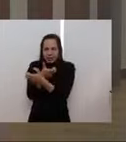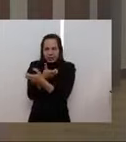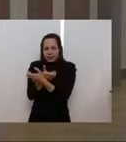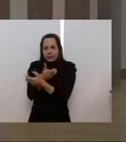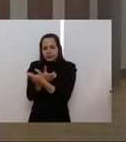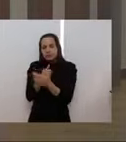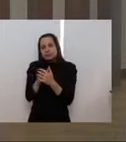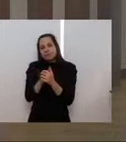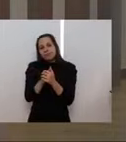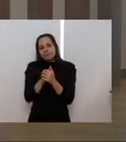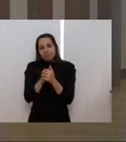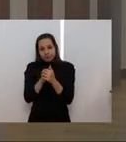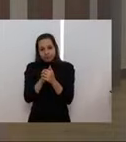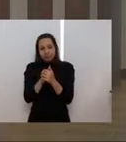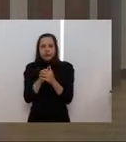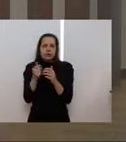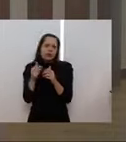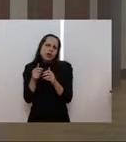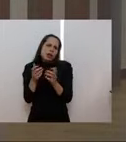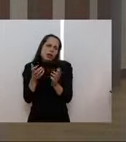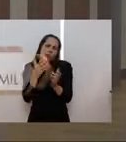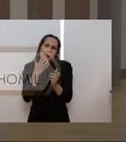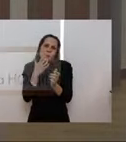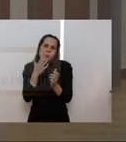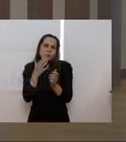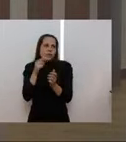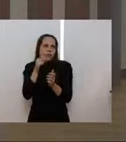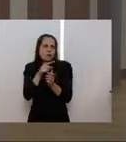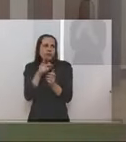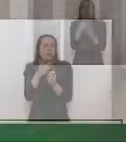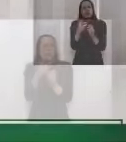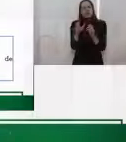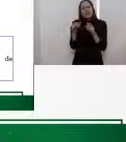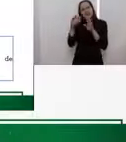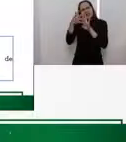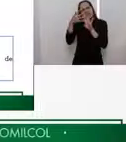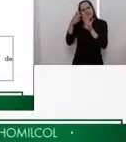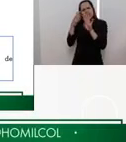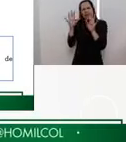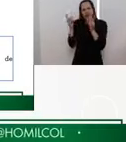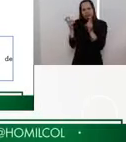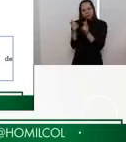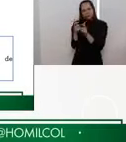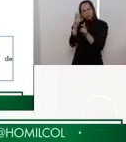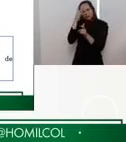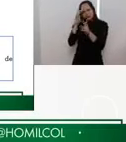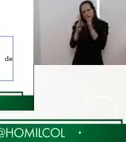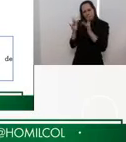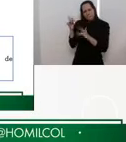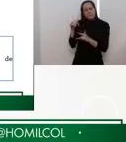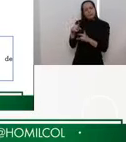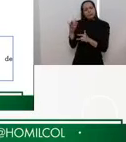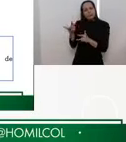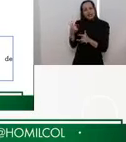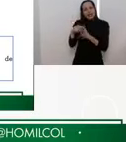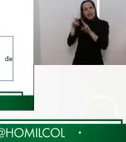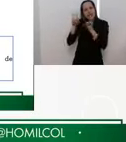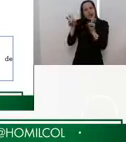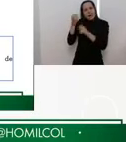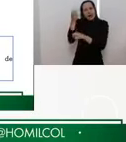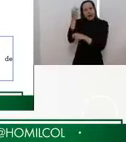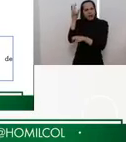vemos una disminución de pronto en esta imagen también relacionada con protocolos de investigación acá está mucho